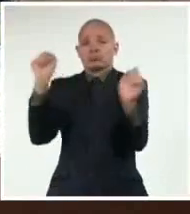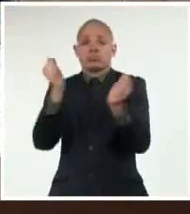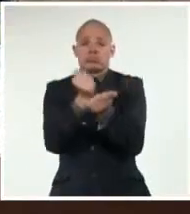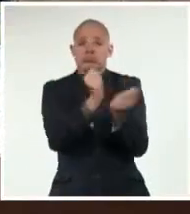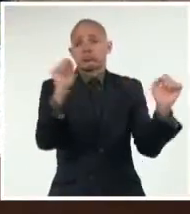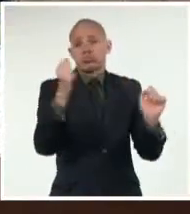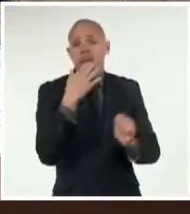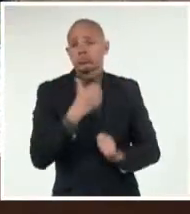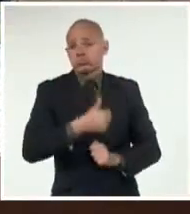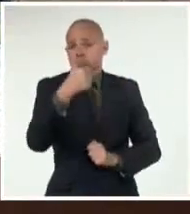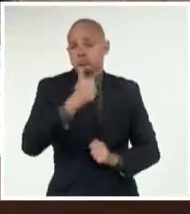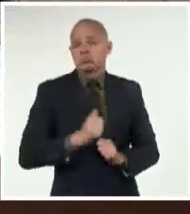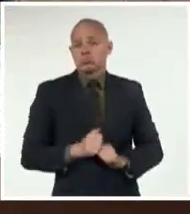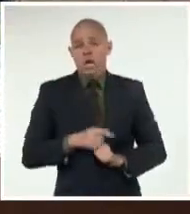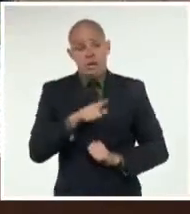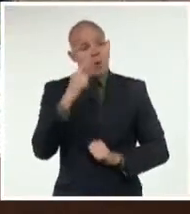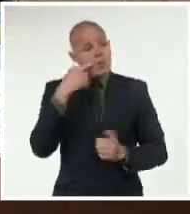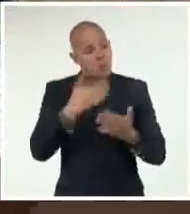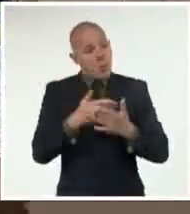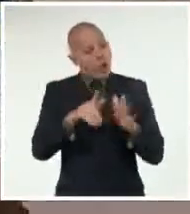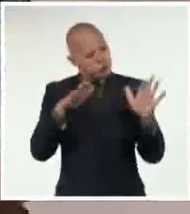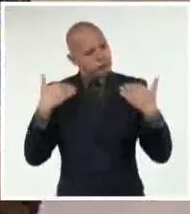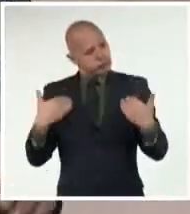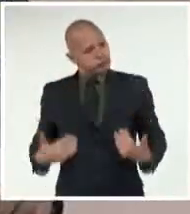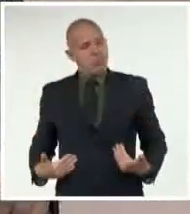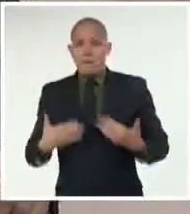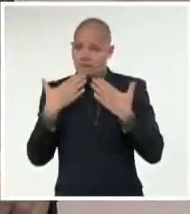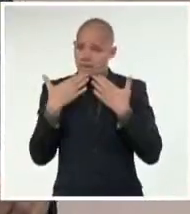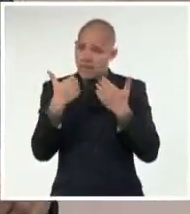trabajadoras y ha dignificado a los pueblos.